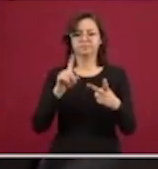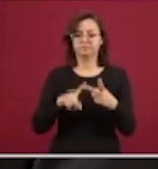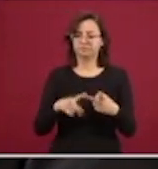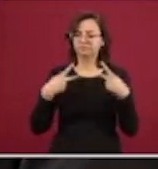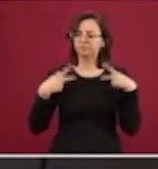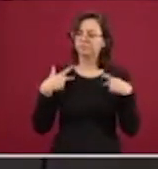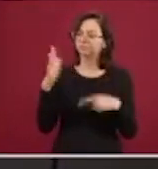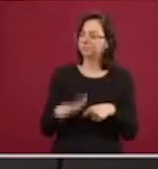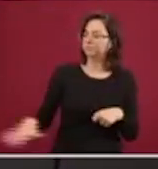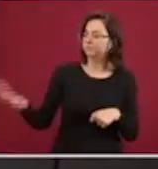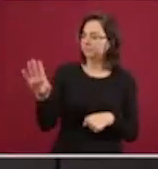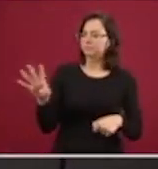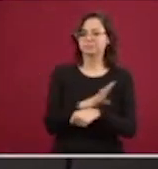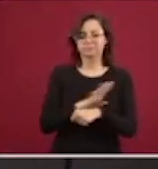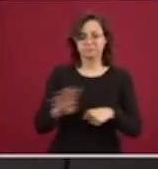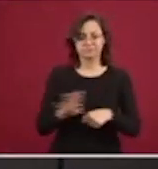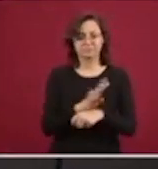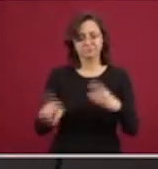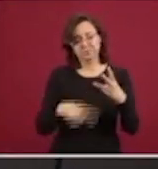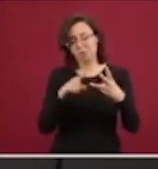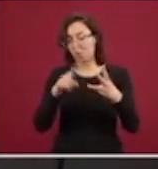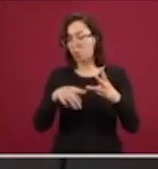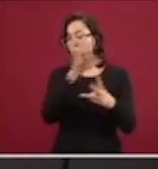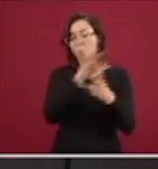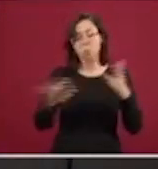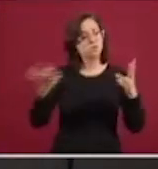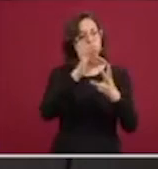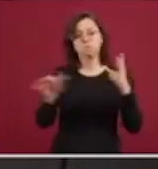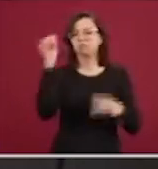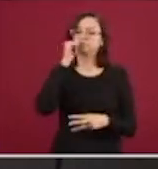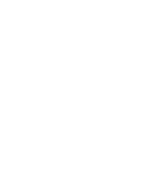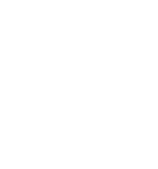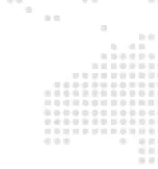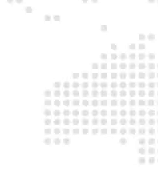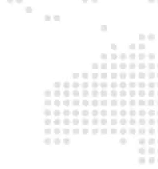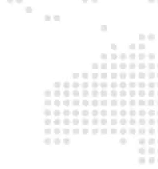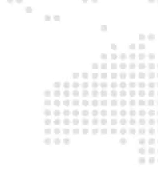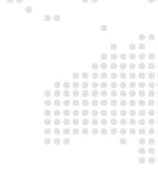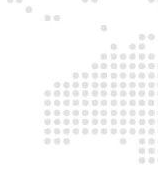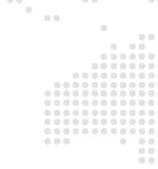pueblo y al final y siempre el bienestar del pueblo.